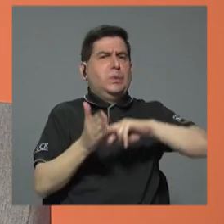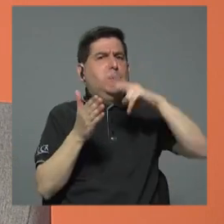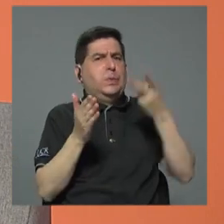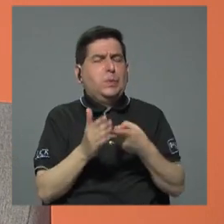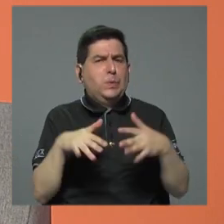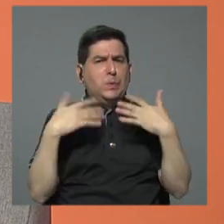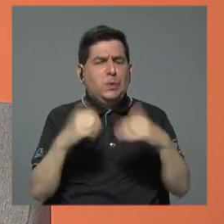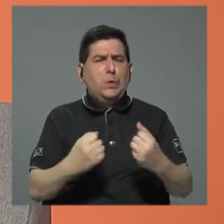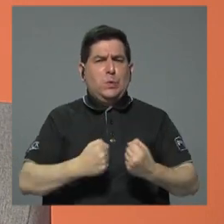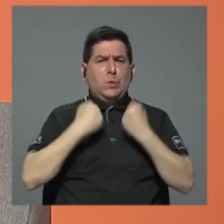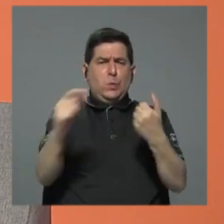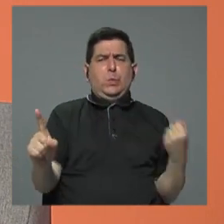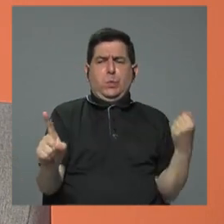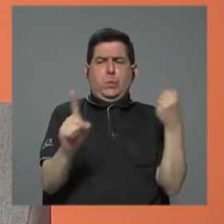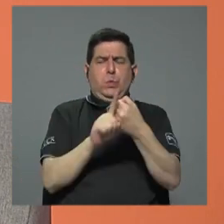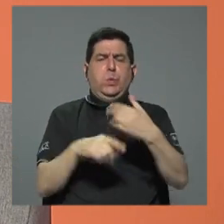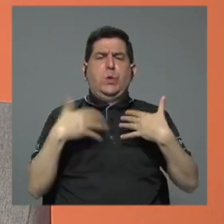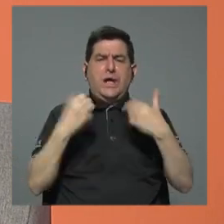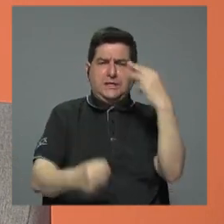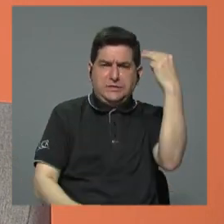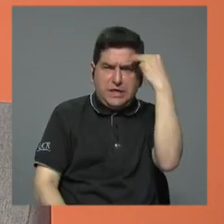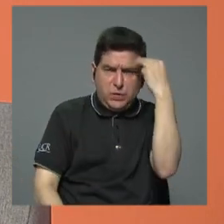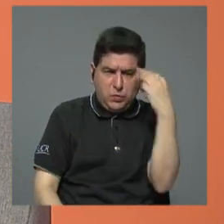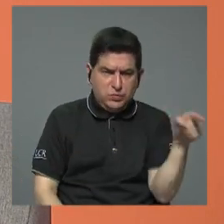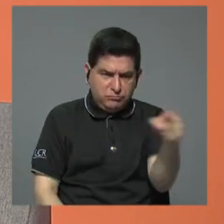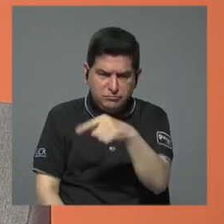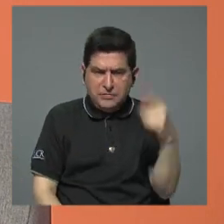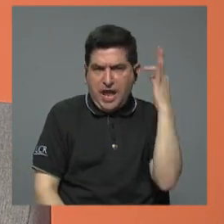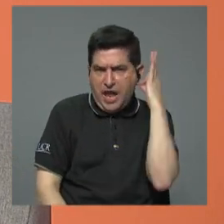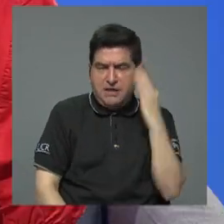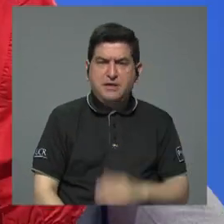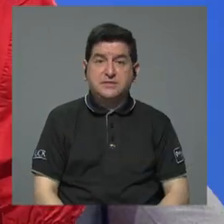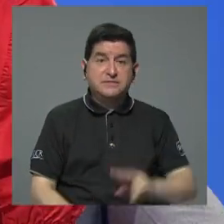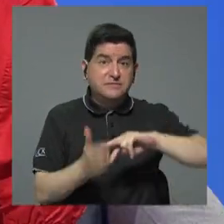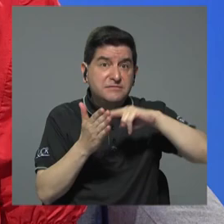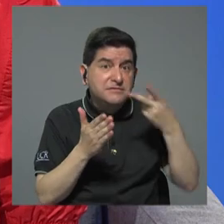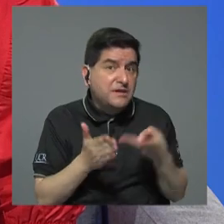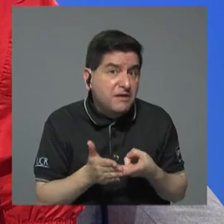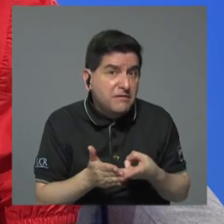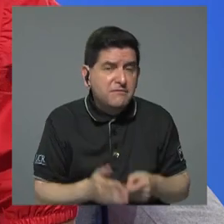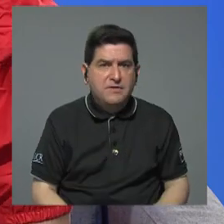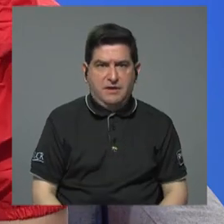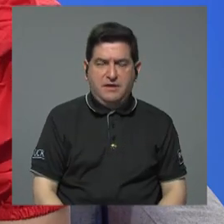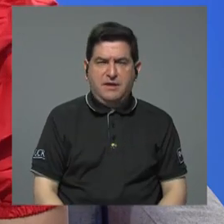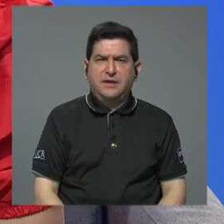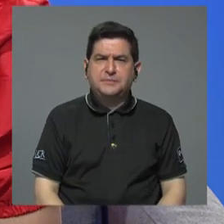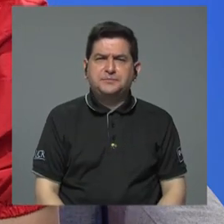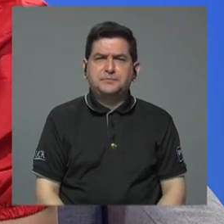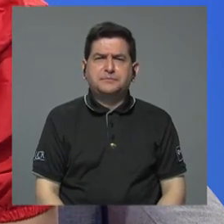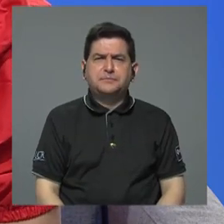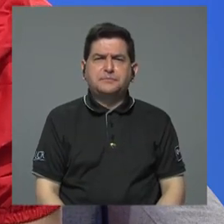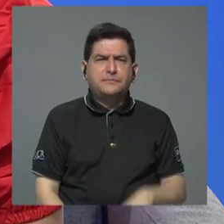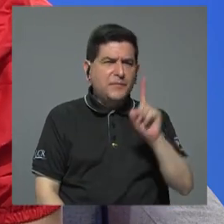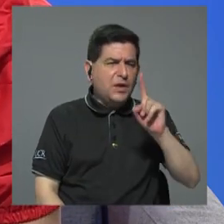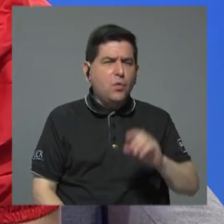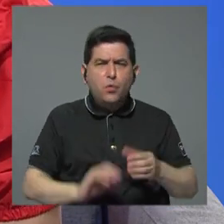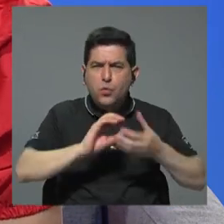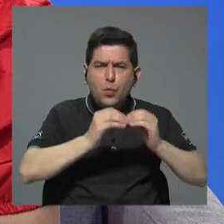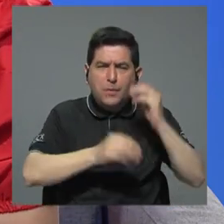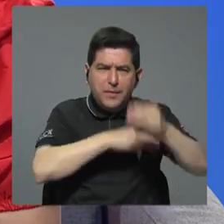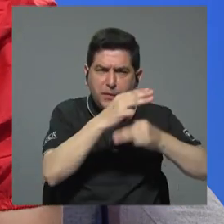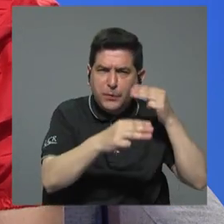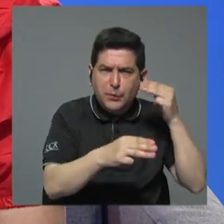un fuerte impacto en su salud mental. Estamos hablando de que pasaron de un crecimiento